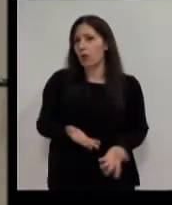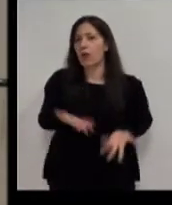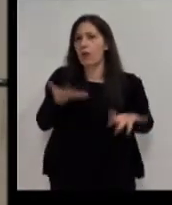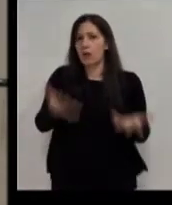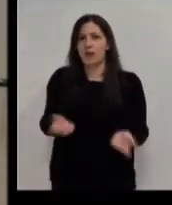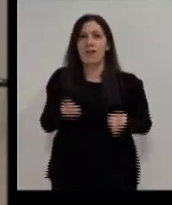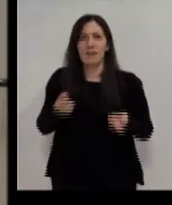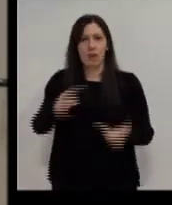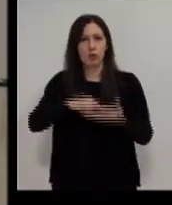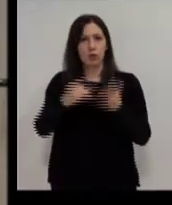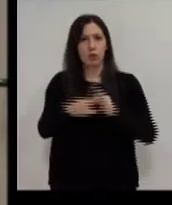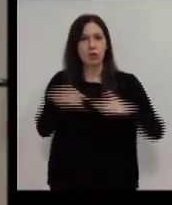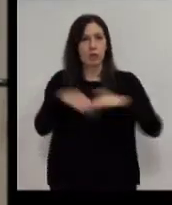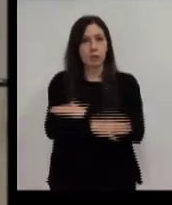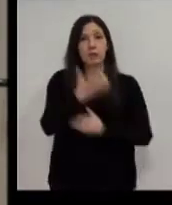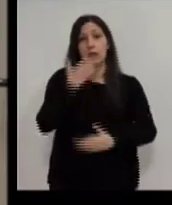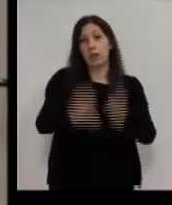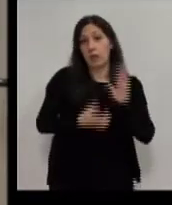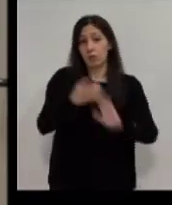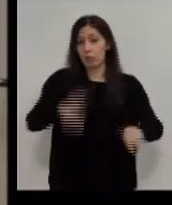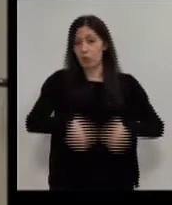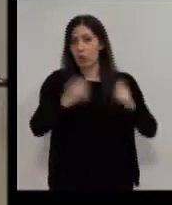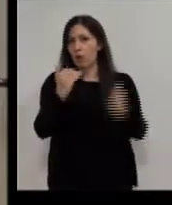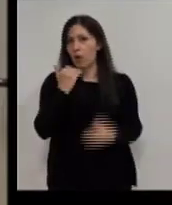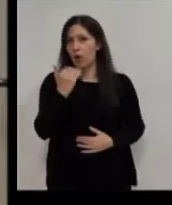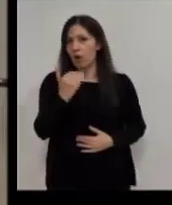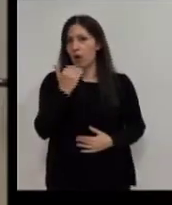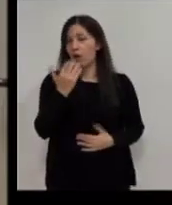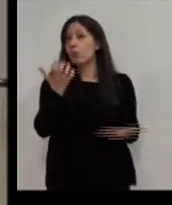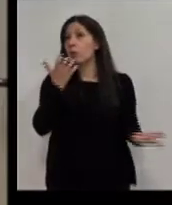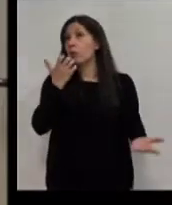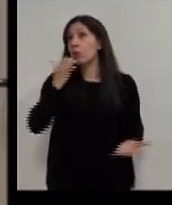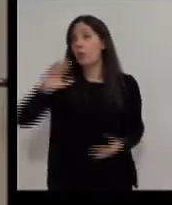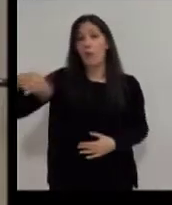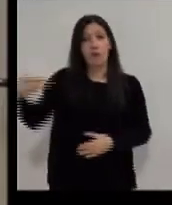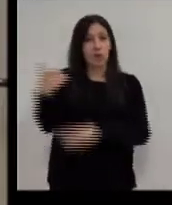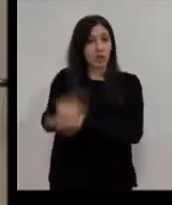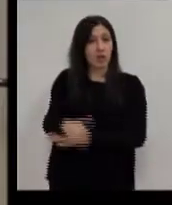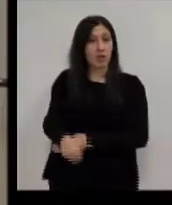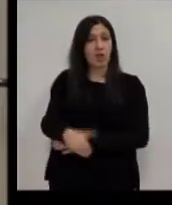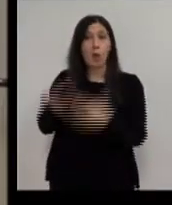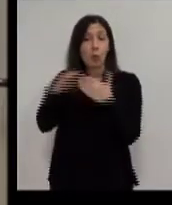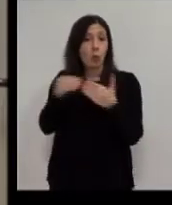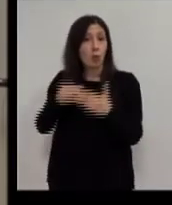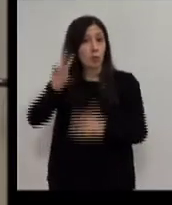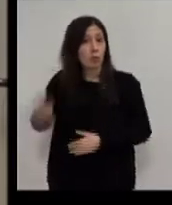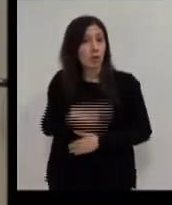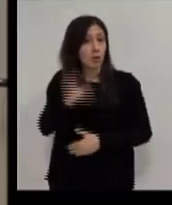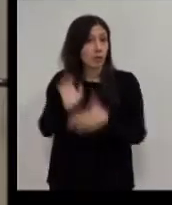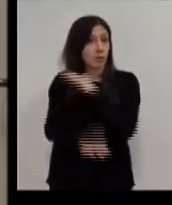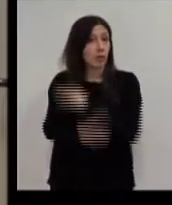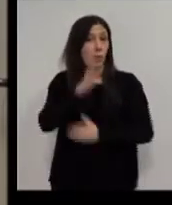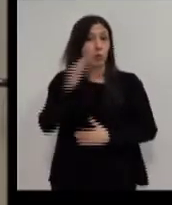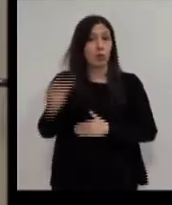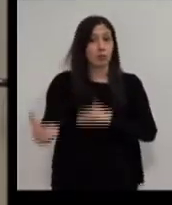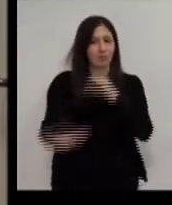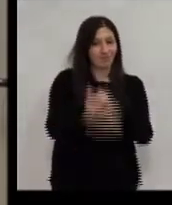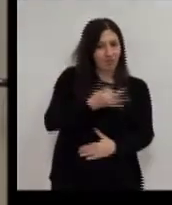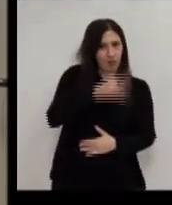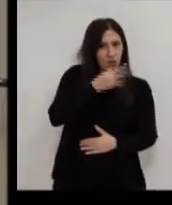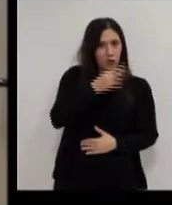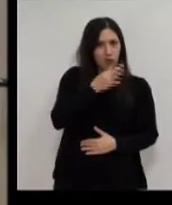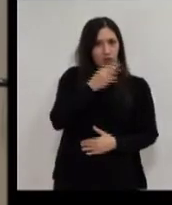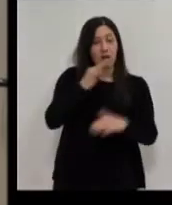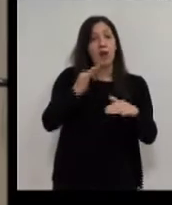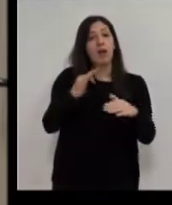el problema. O sea, nosotros podemos dar solución accesible cuando un ascensor no funciona, Si es, por ejemplo, el de calle, ni siquiera es un cliente de metro, porque